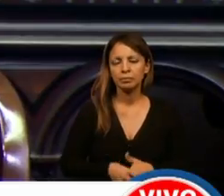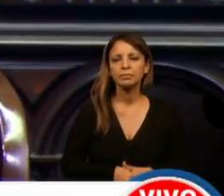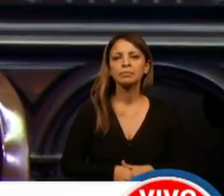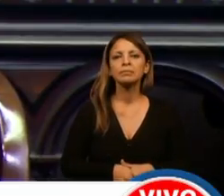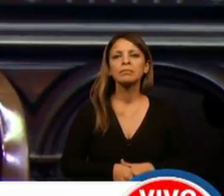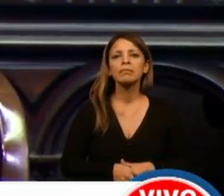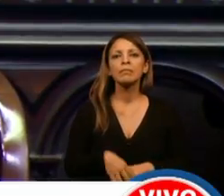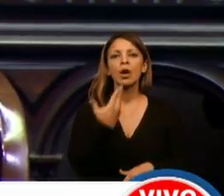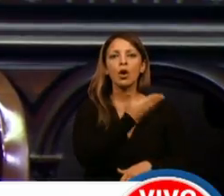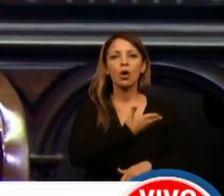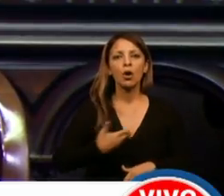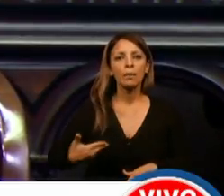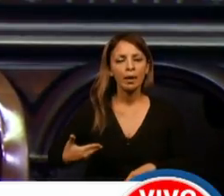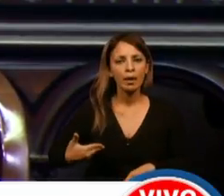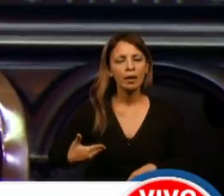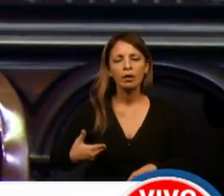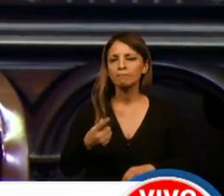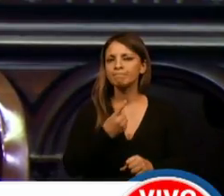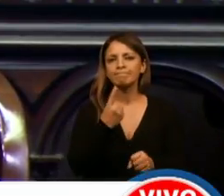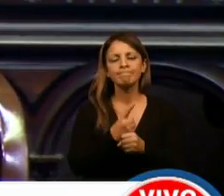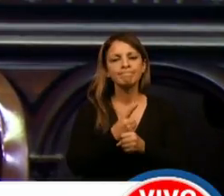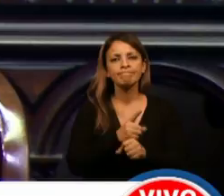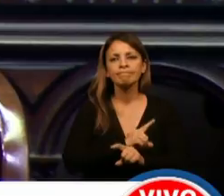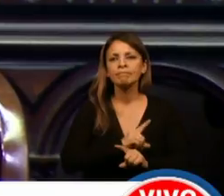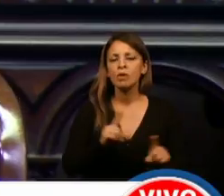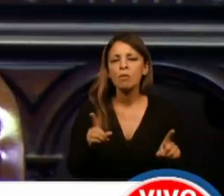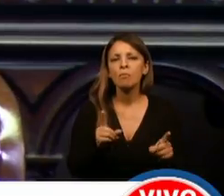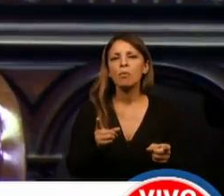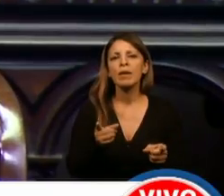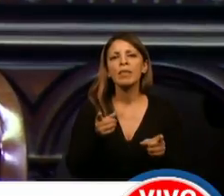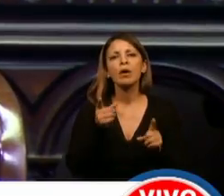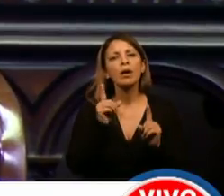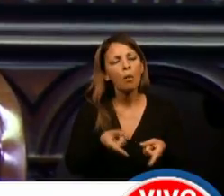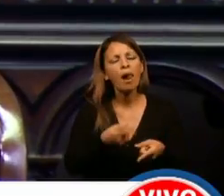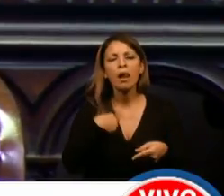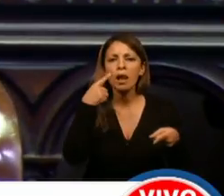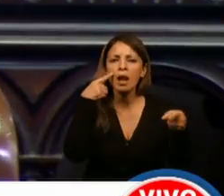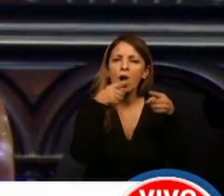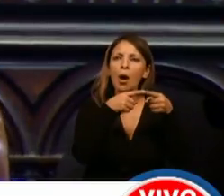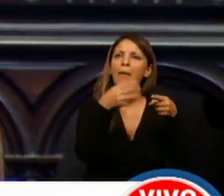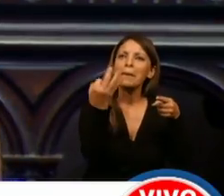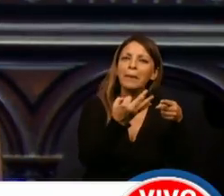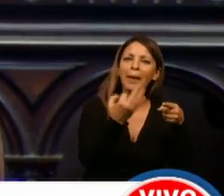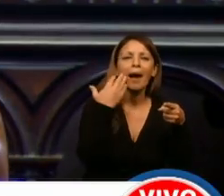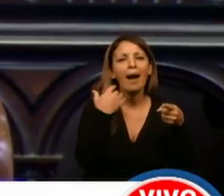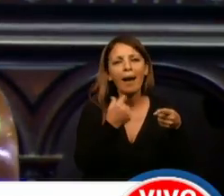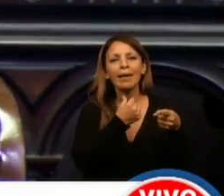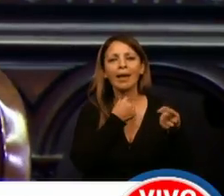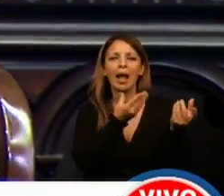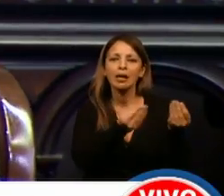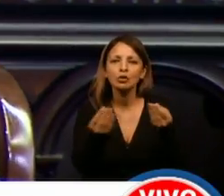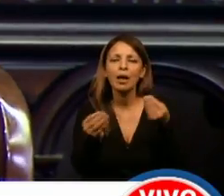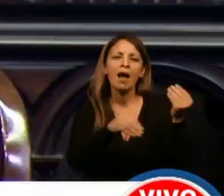un gobierno no puede actuar aún con la noble intención de ayudar a las economías familiares